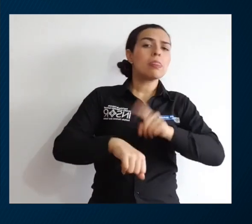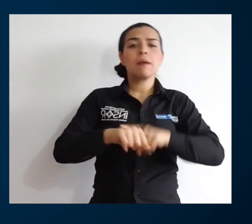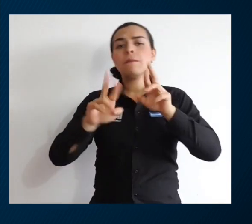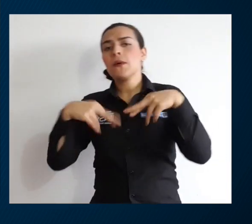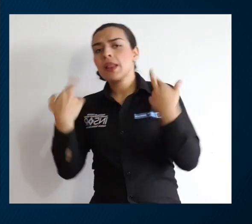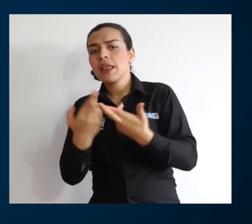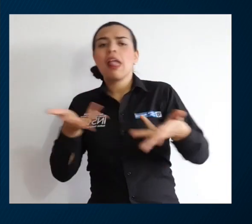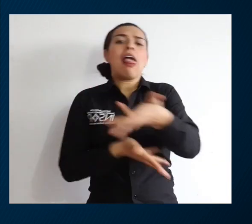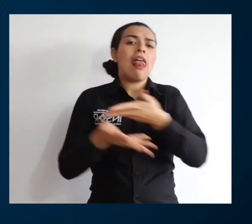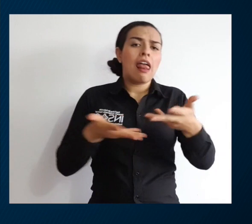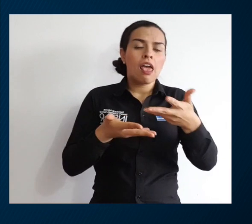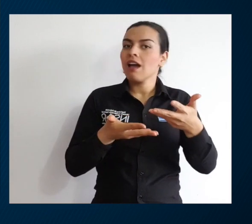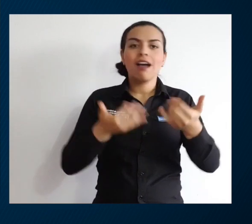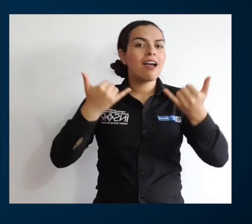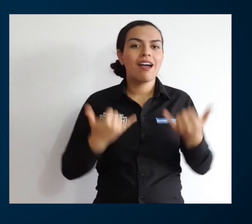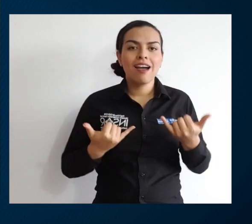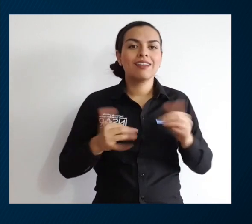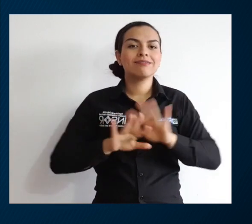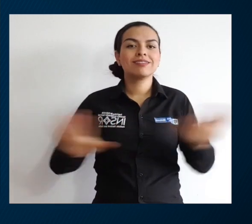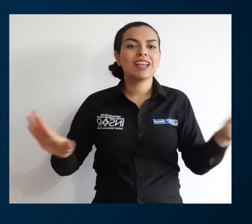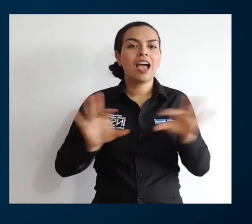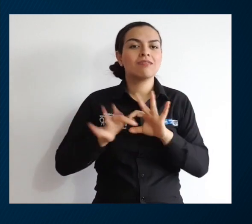es la siguiente: los profesores ya no se quejan de que no